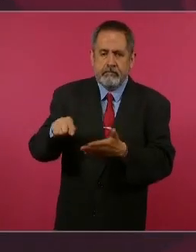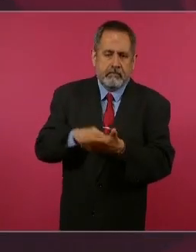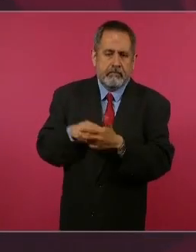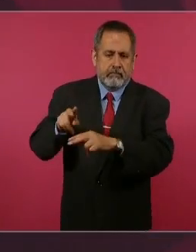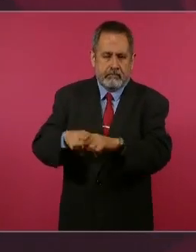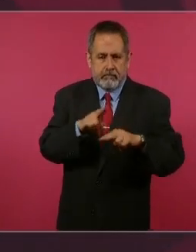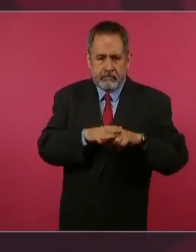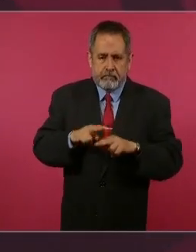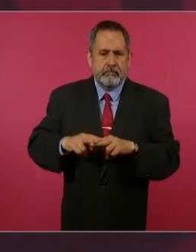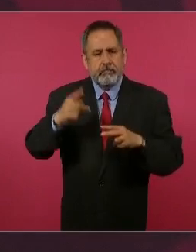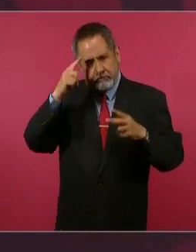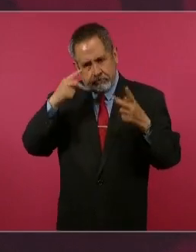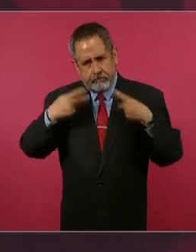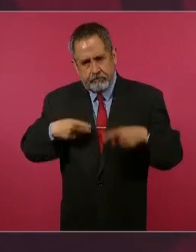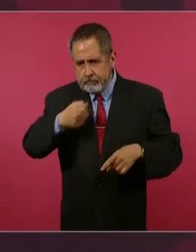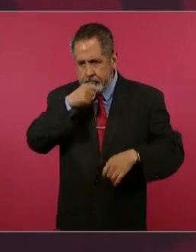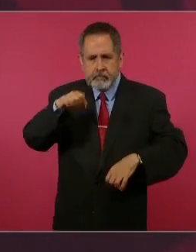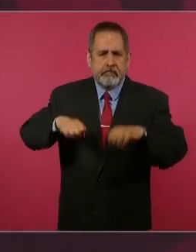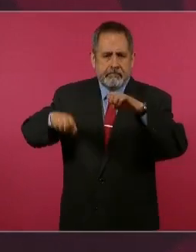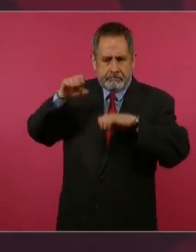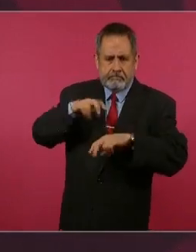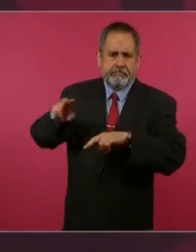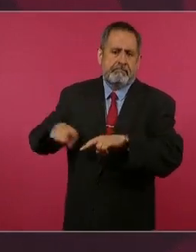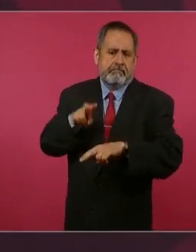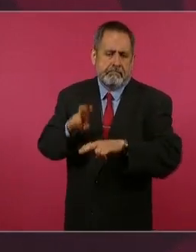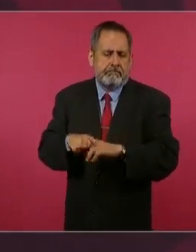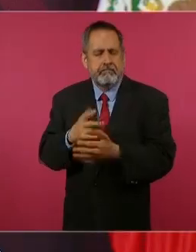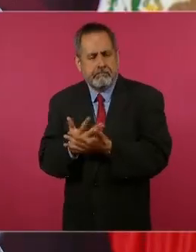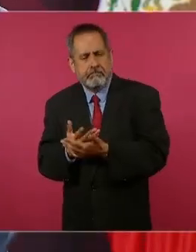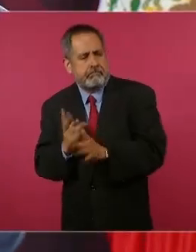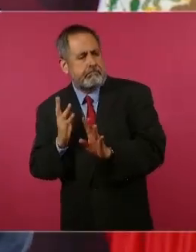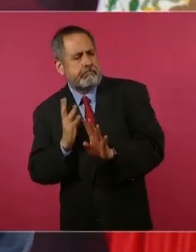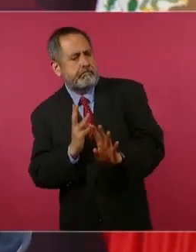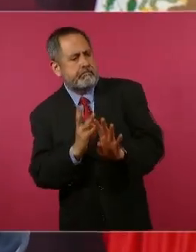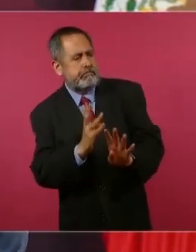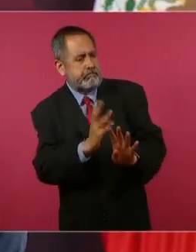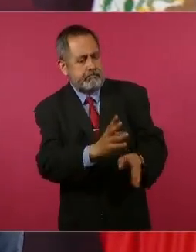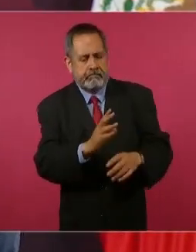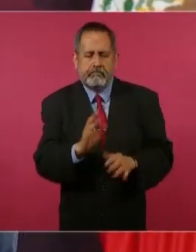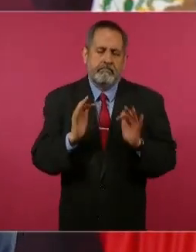que los adultos mayores puedan